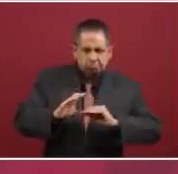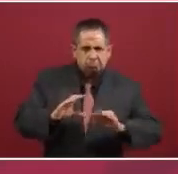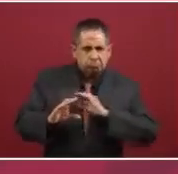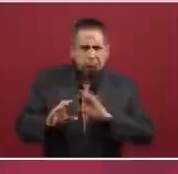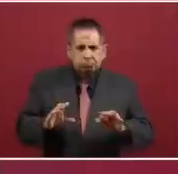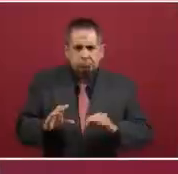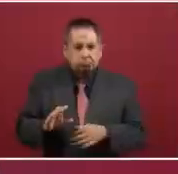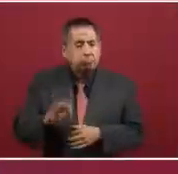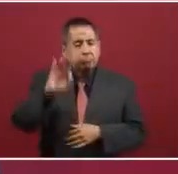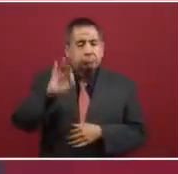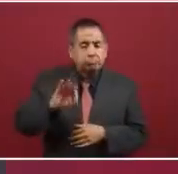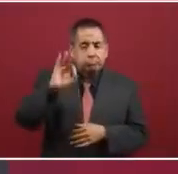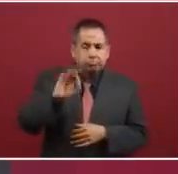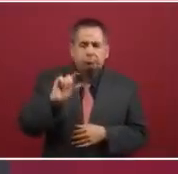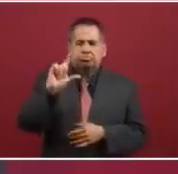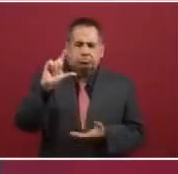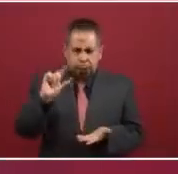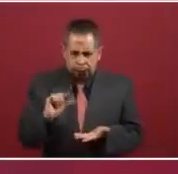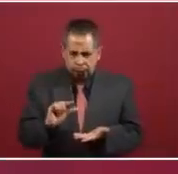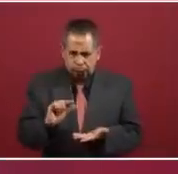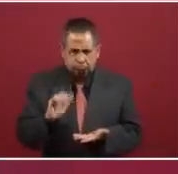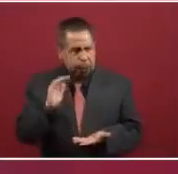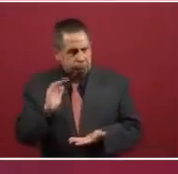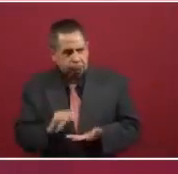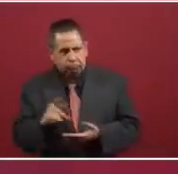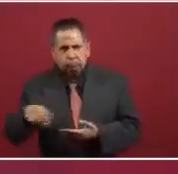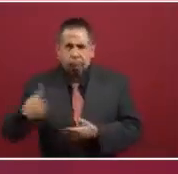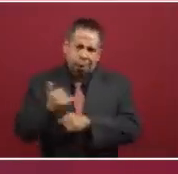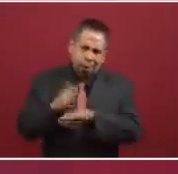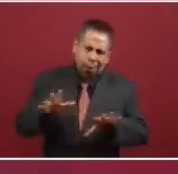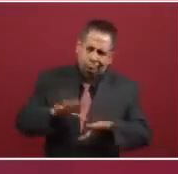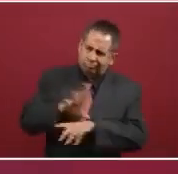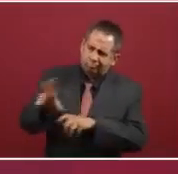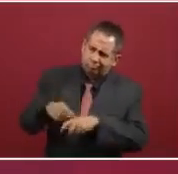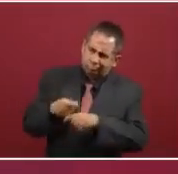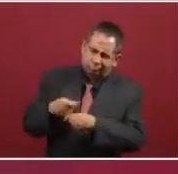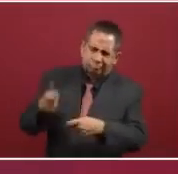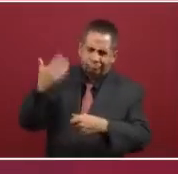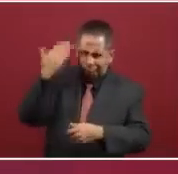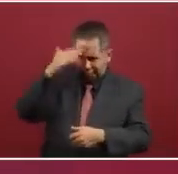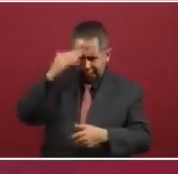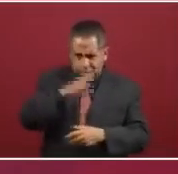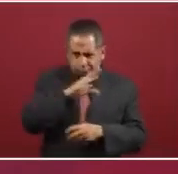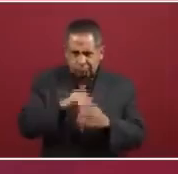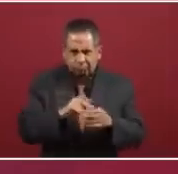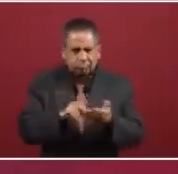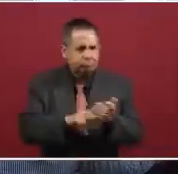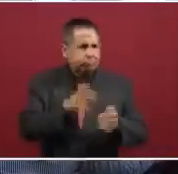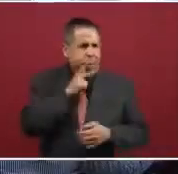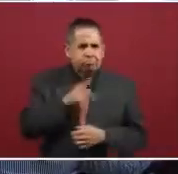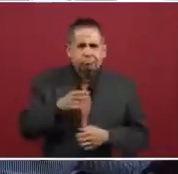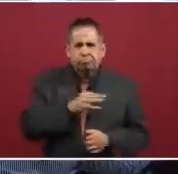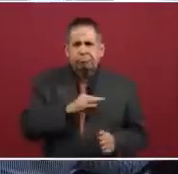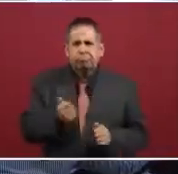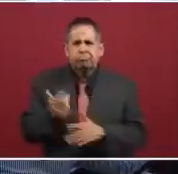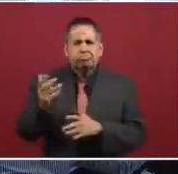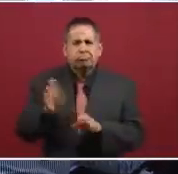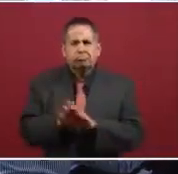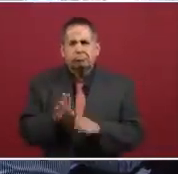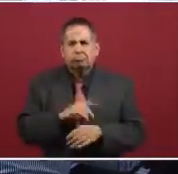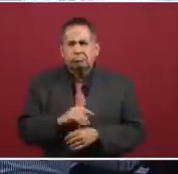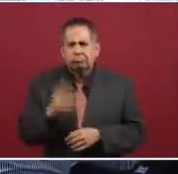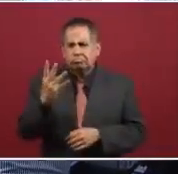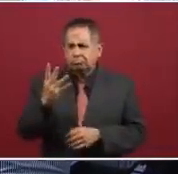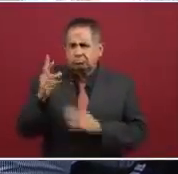menos la tasa de interés, porque tienen toda la información de Pemex. Llevan, creo